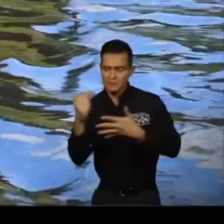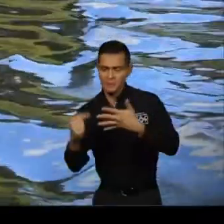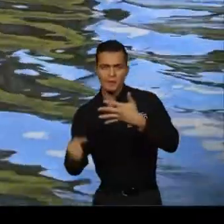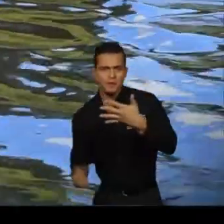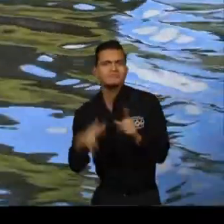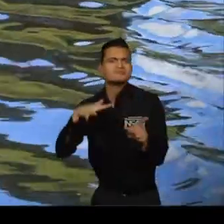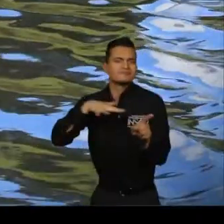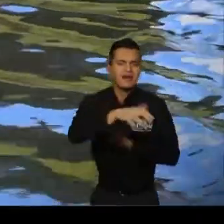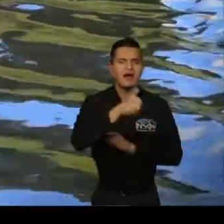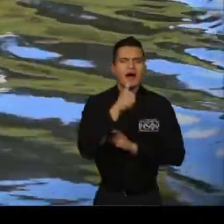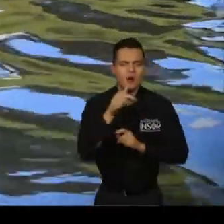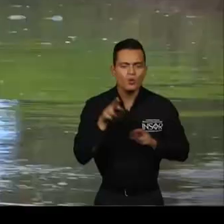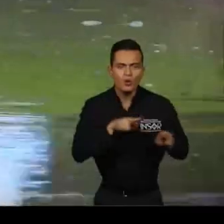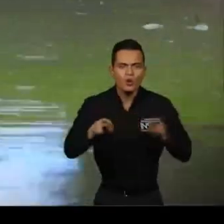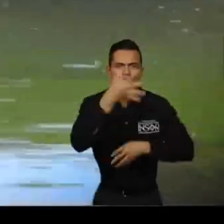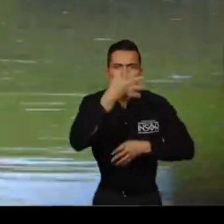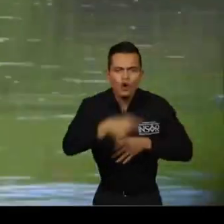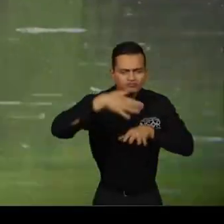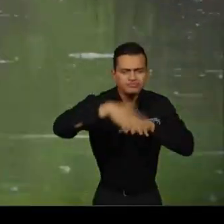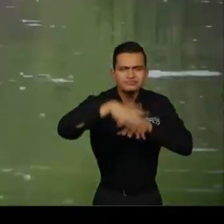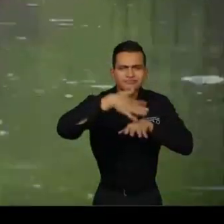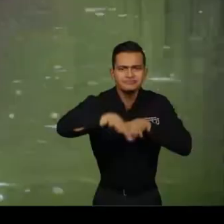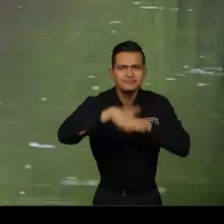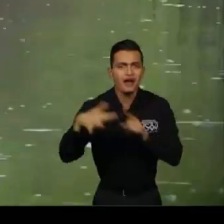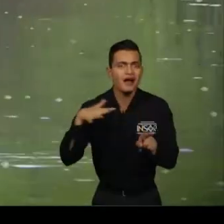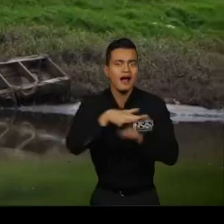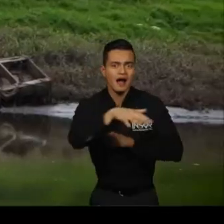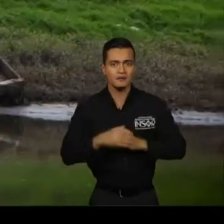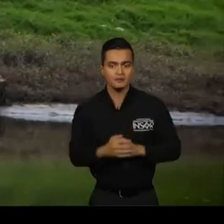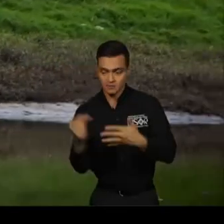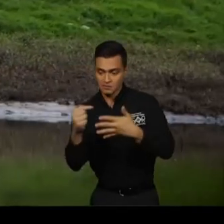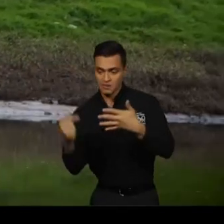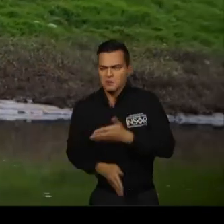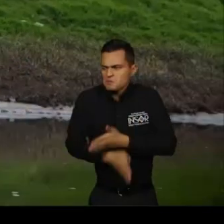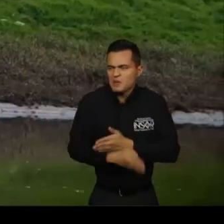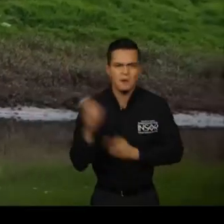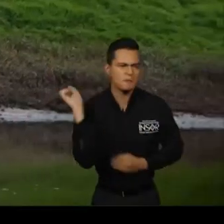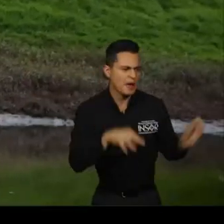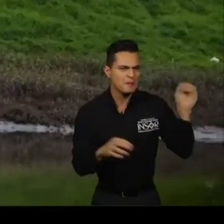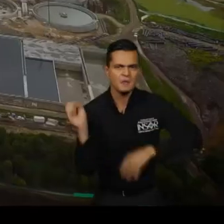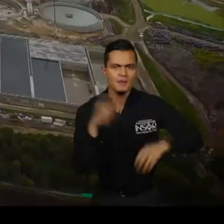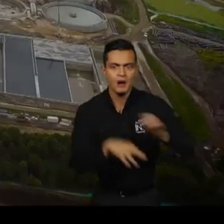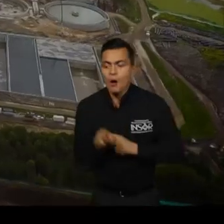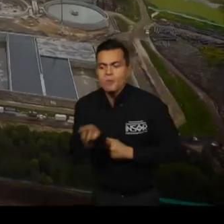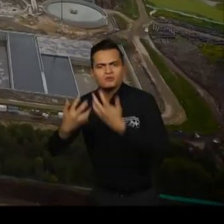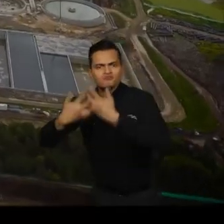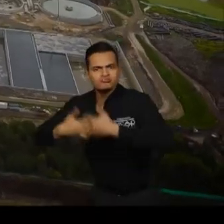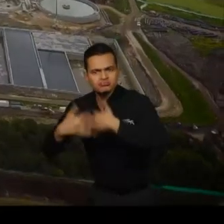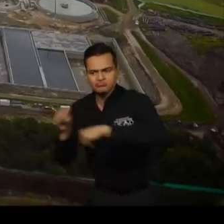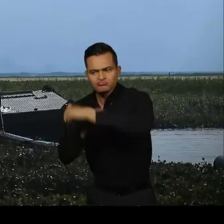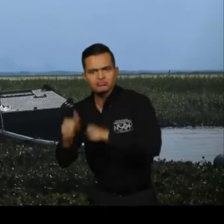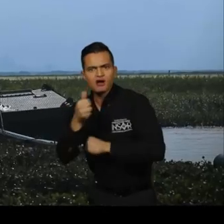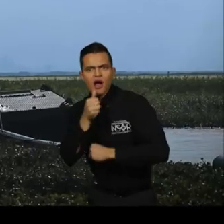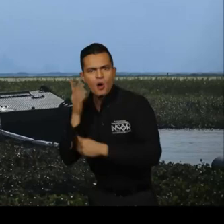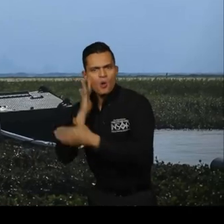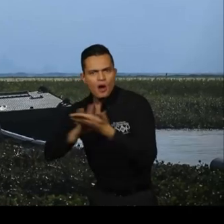Al realizar cualquiera de estos actos, los desechos van a parar a los ríos. Si tus conductas siguen siendo las mismas, ninguna planta de tratamiento